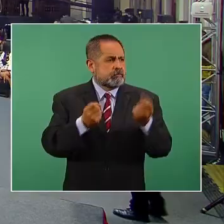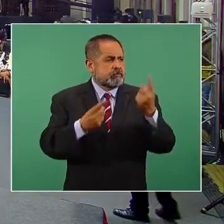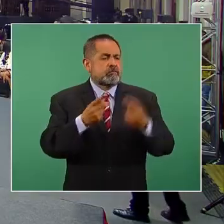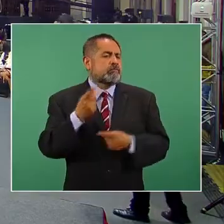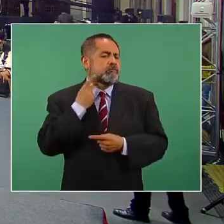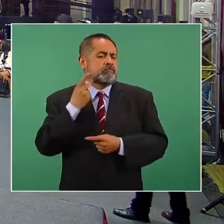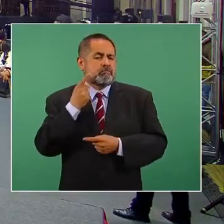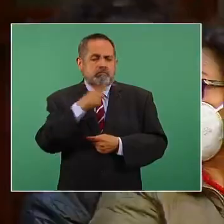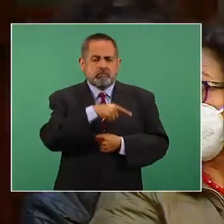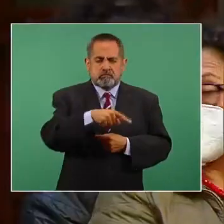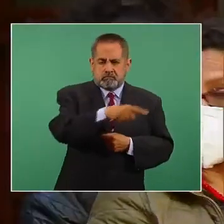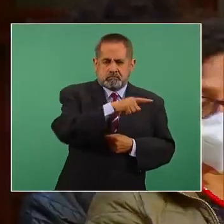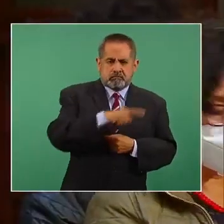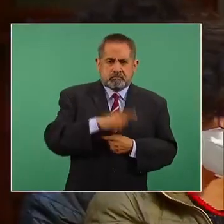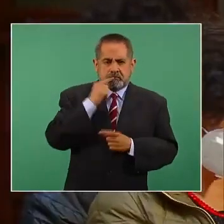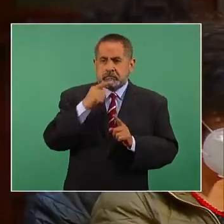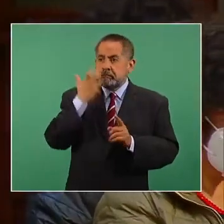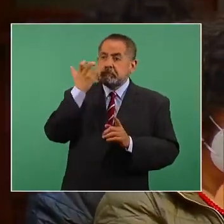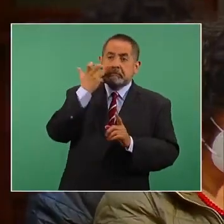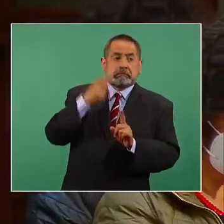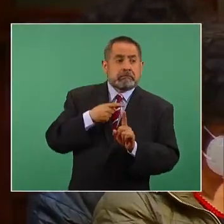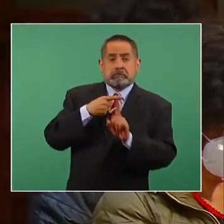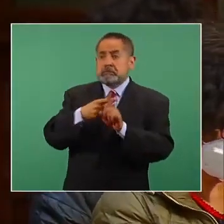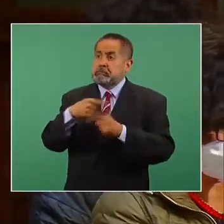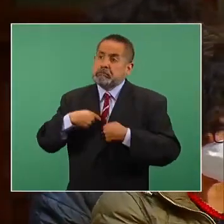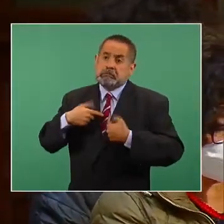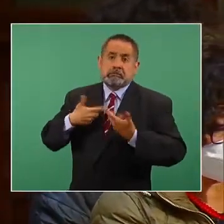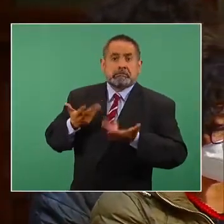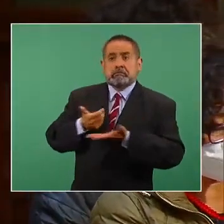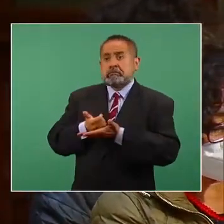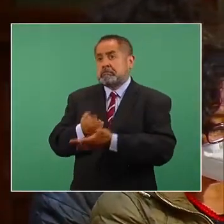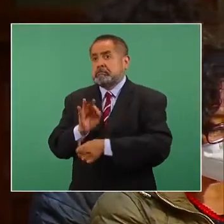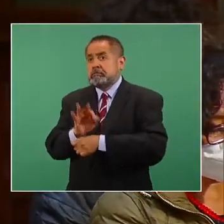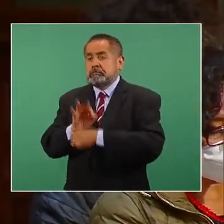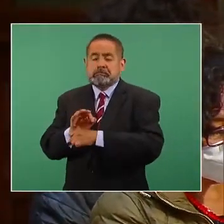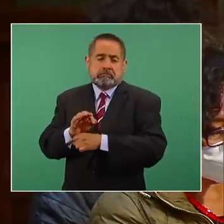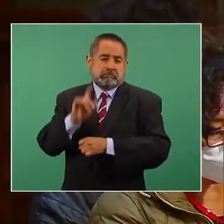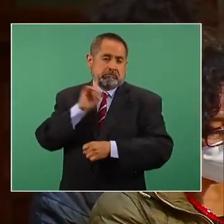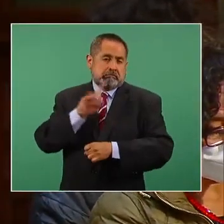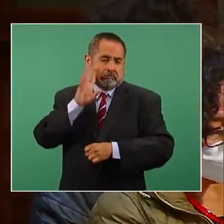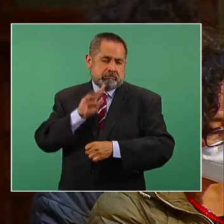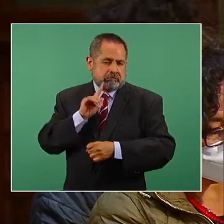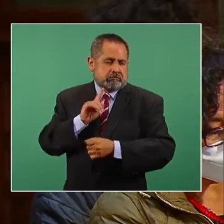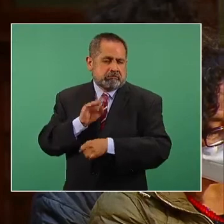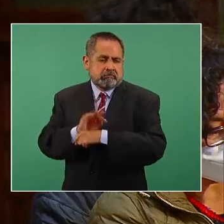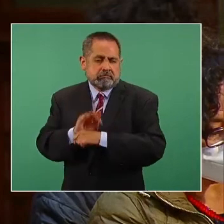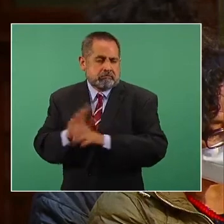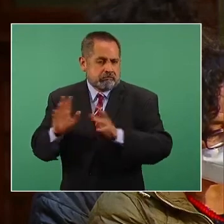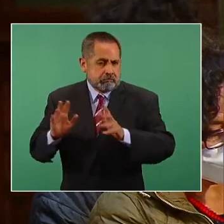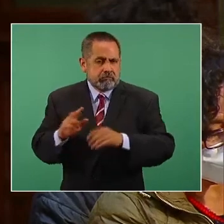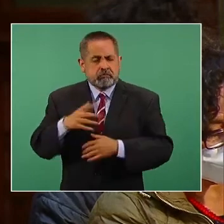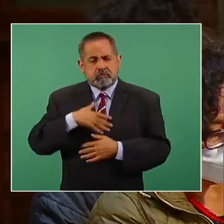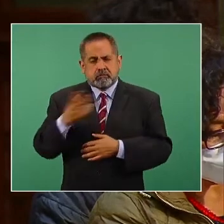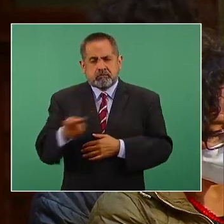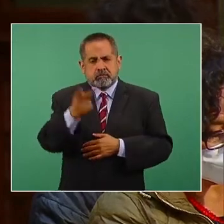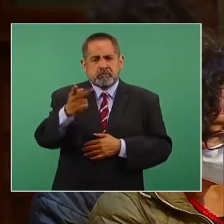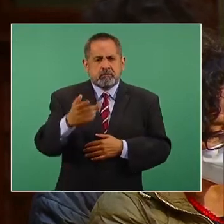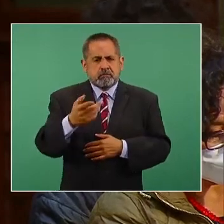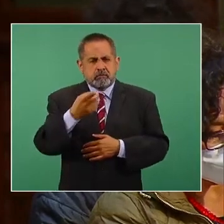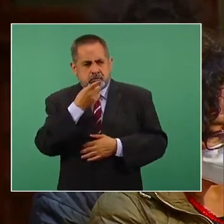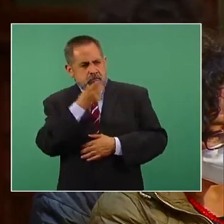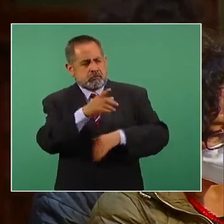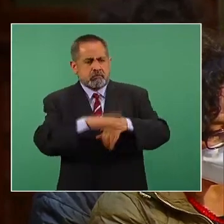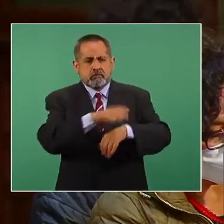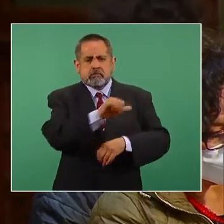que se quieren sumar a este movimiento de las mujeres, de las feministas. Pero yo le preguntaría ahora, ¿qué les dice a